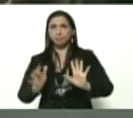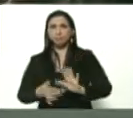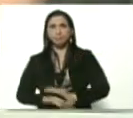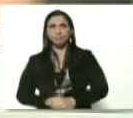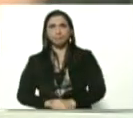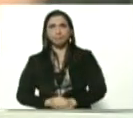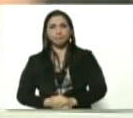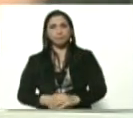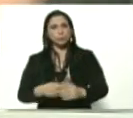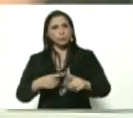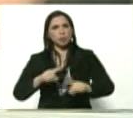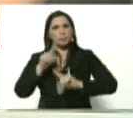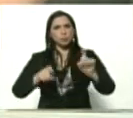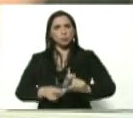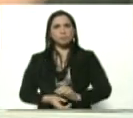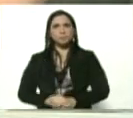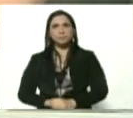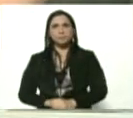Próxima pregunta.